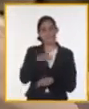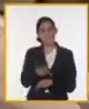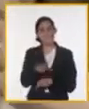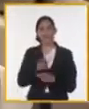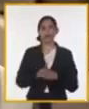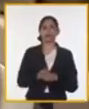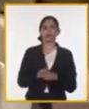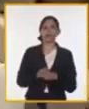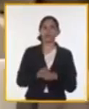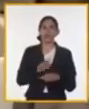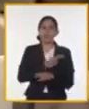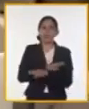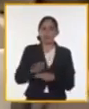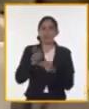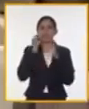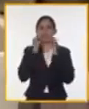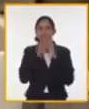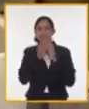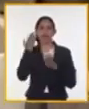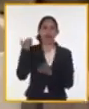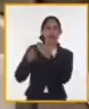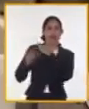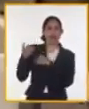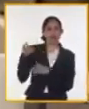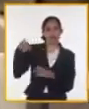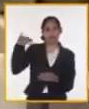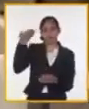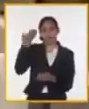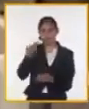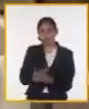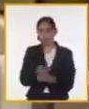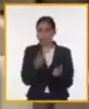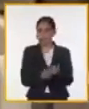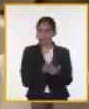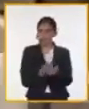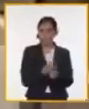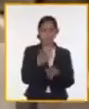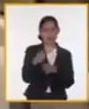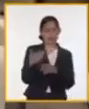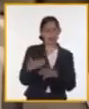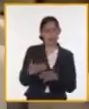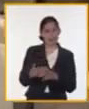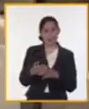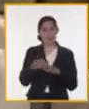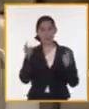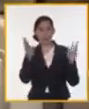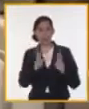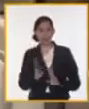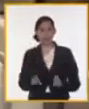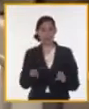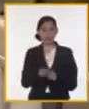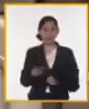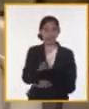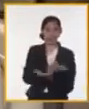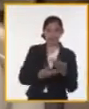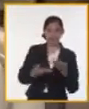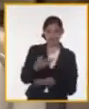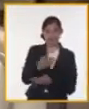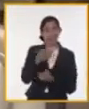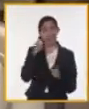marxismo, a todo el rescate de las tradiciones, a la articulación en las redes sociales, donde necesariamente tenemos que